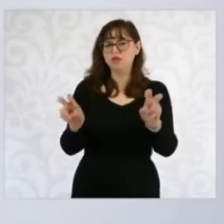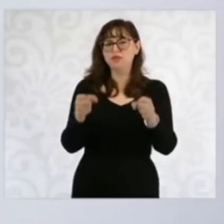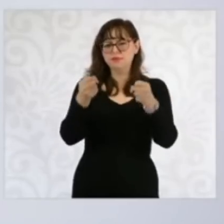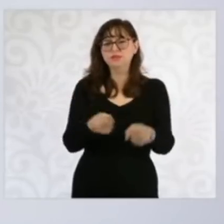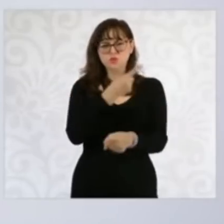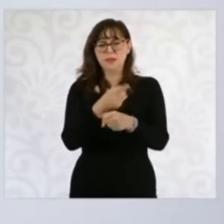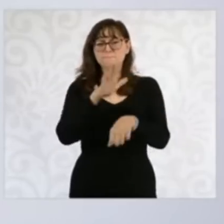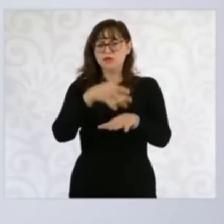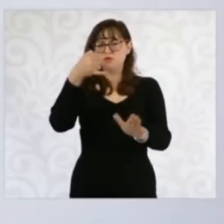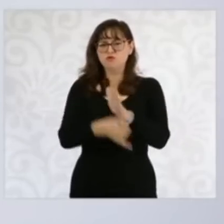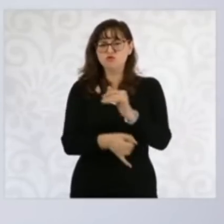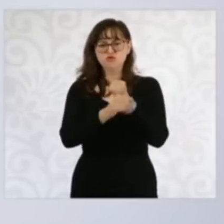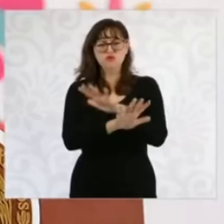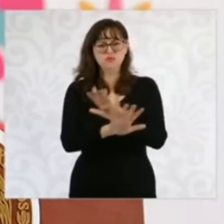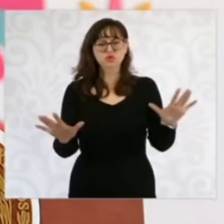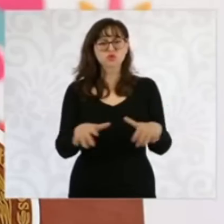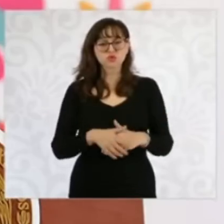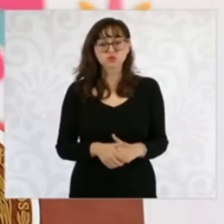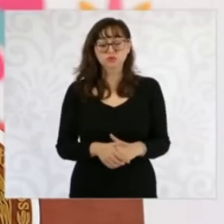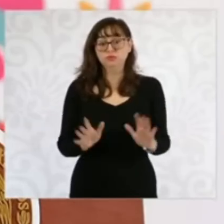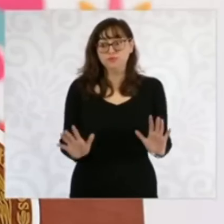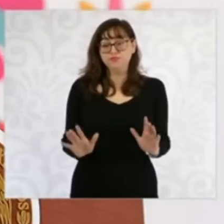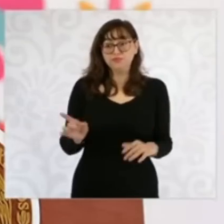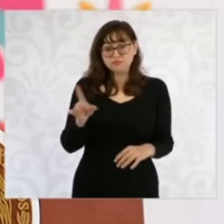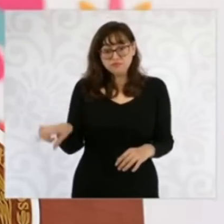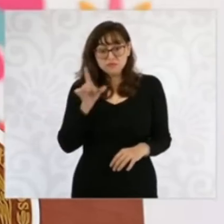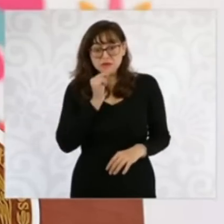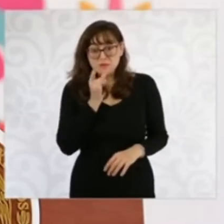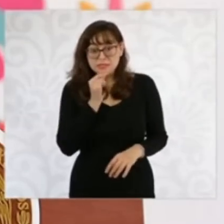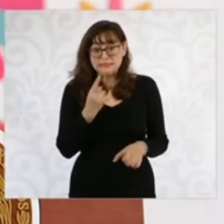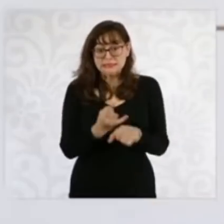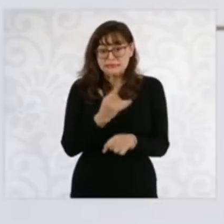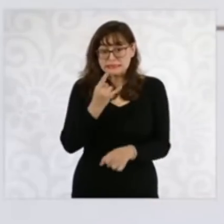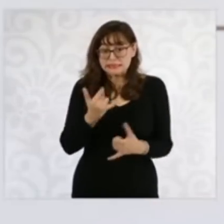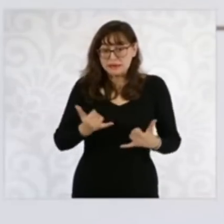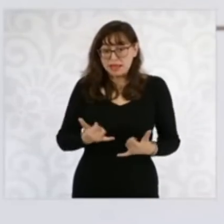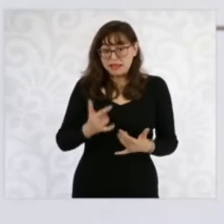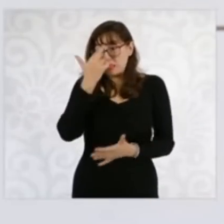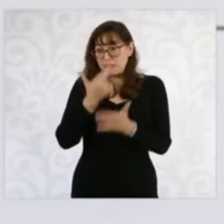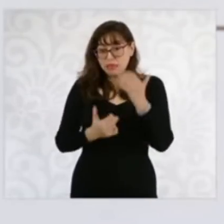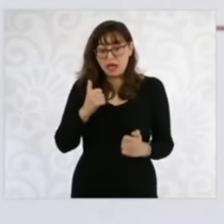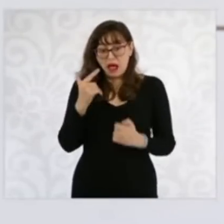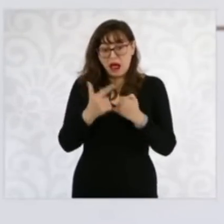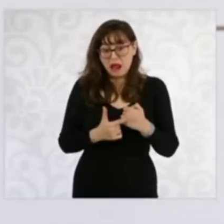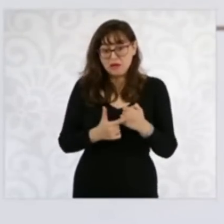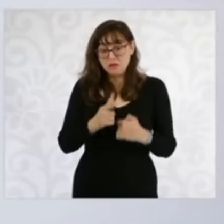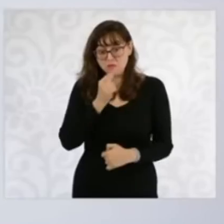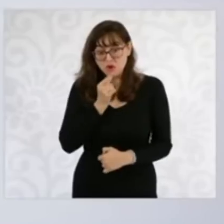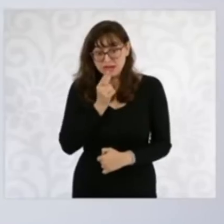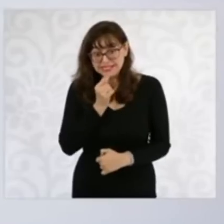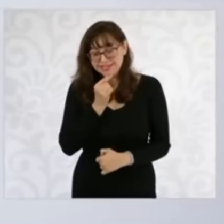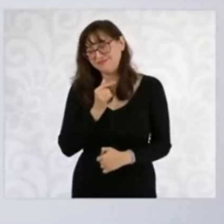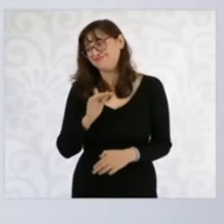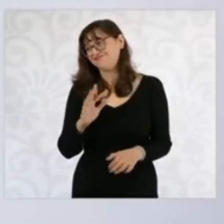detalle. Pero cualquier caso en que haya una irregularidad de cualquier servidor público y particularmente de las Fuerzas